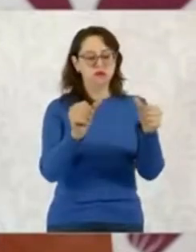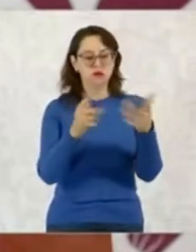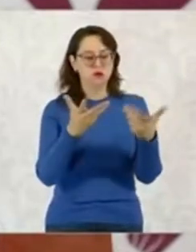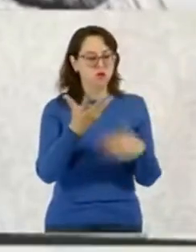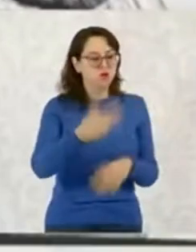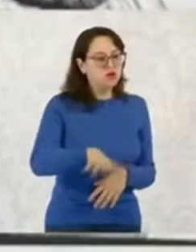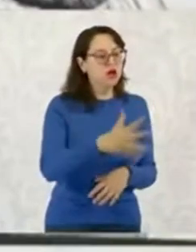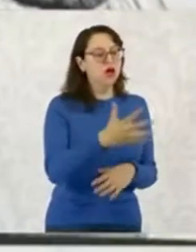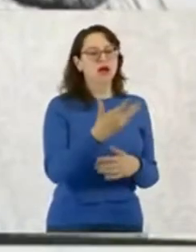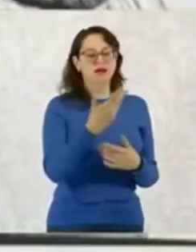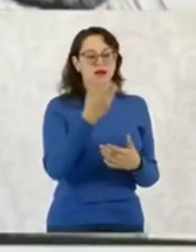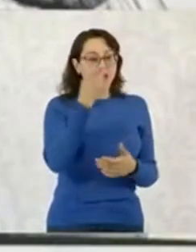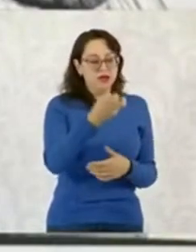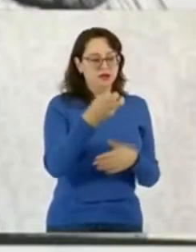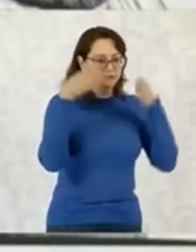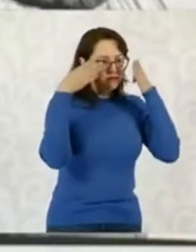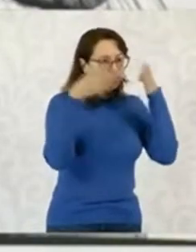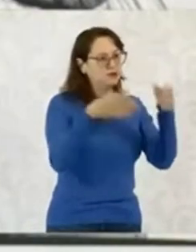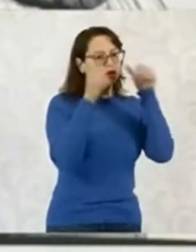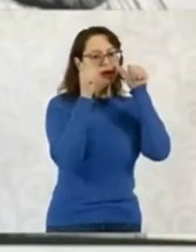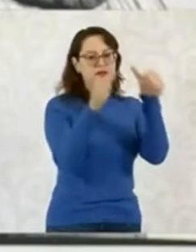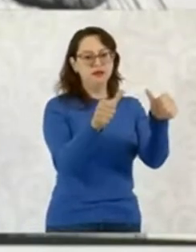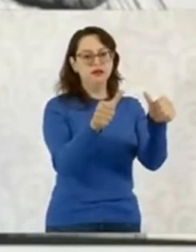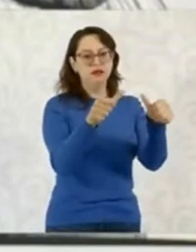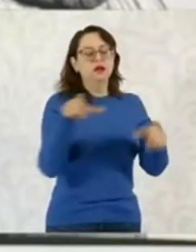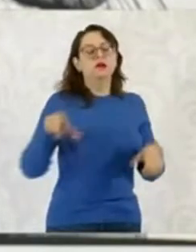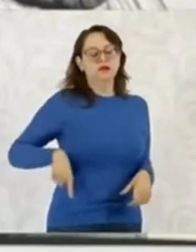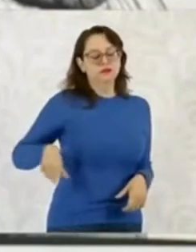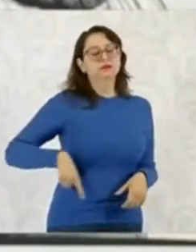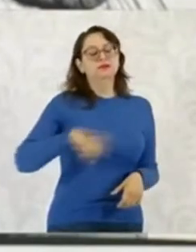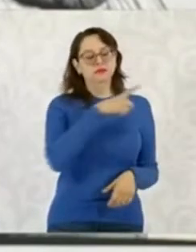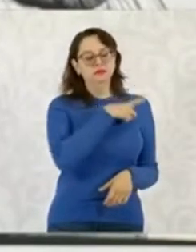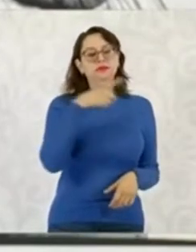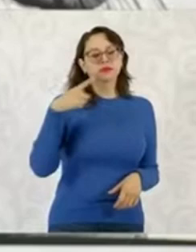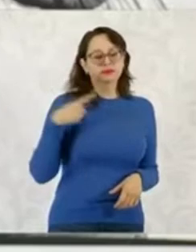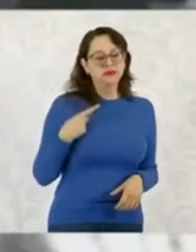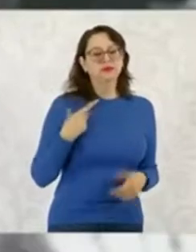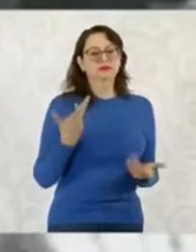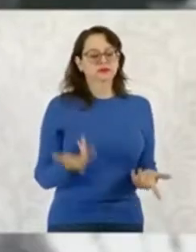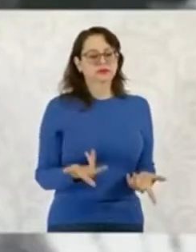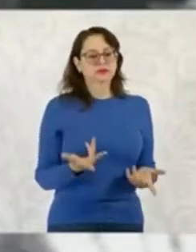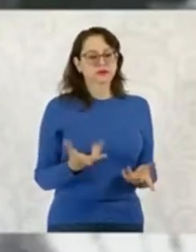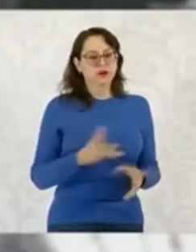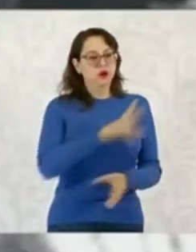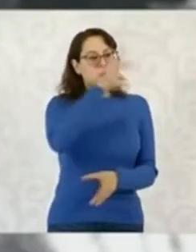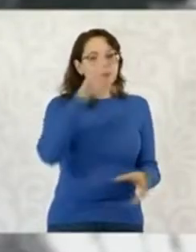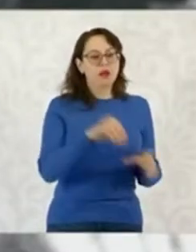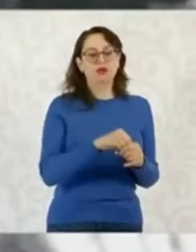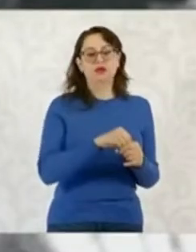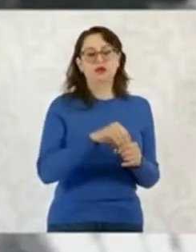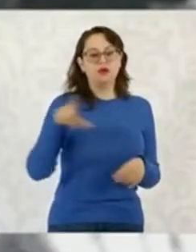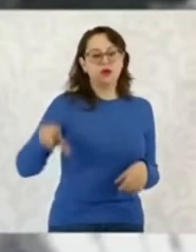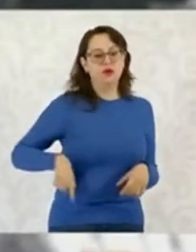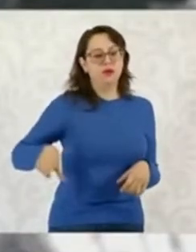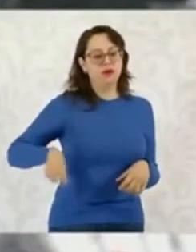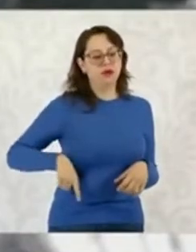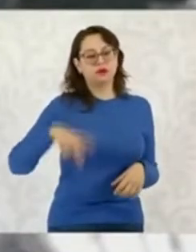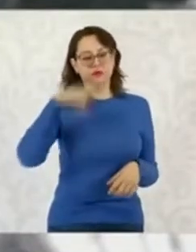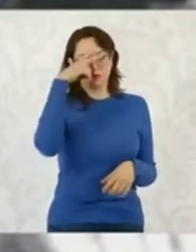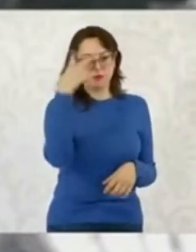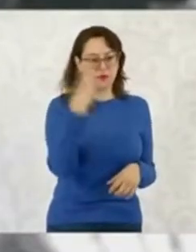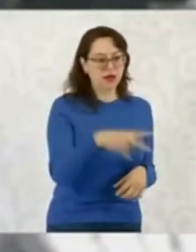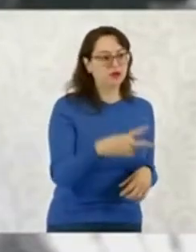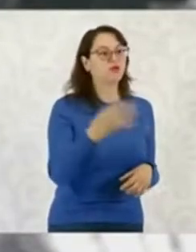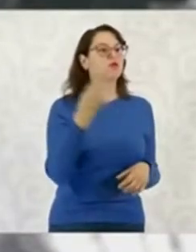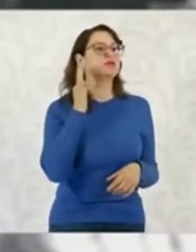como delito, y cómo lo atiende el Estado mexicano, el gobierno de México, la Fiscalía,